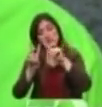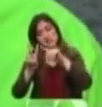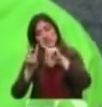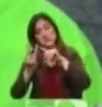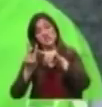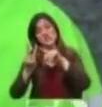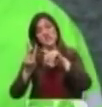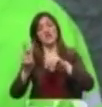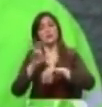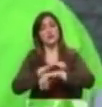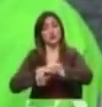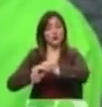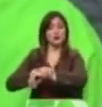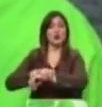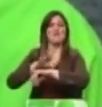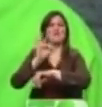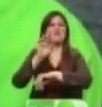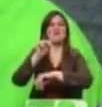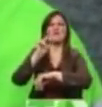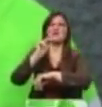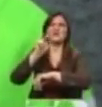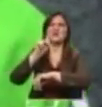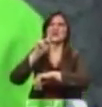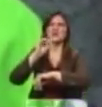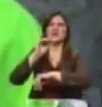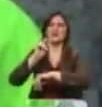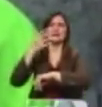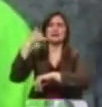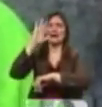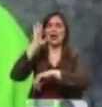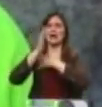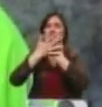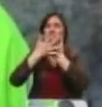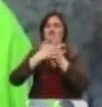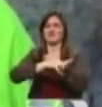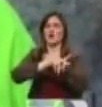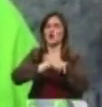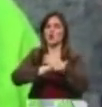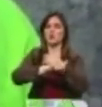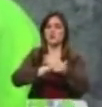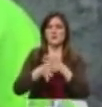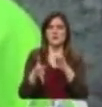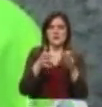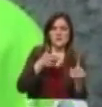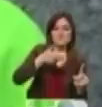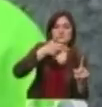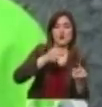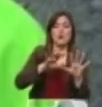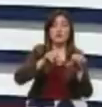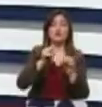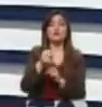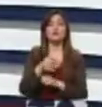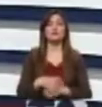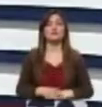uno de los detenidos, tiene un antecedente por robo, uno por tentativa de asesinato y uno por